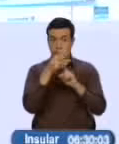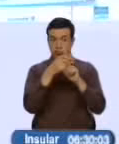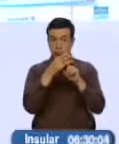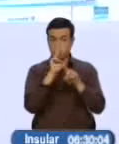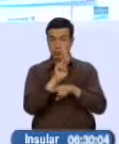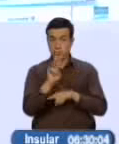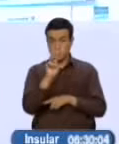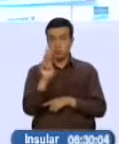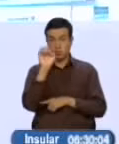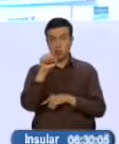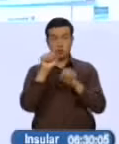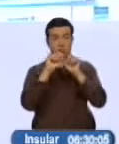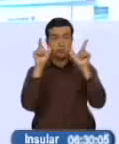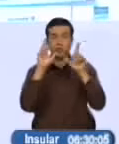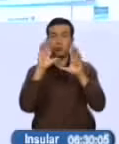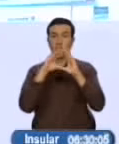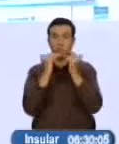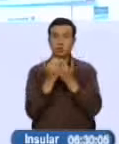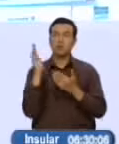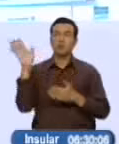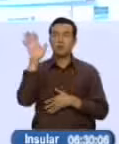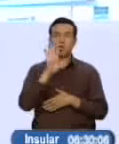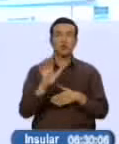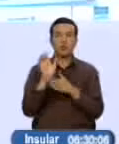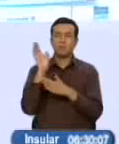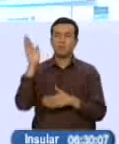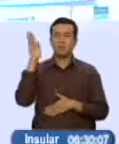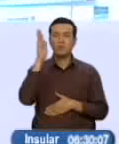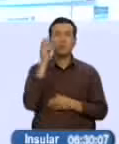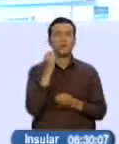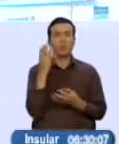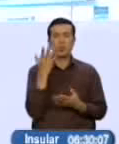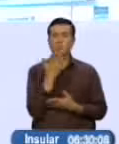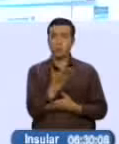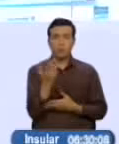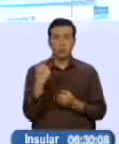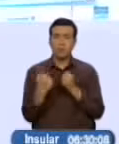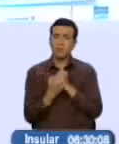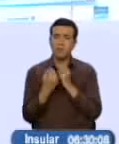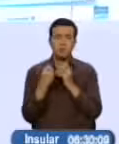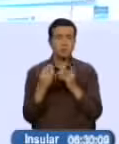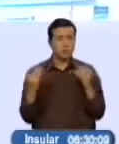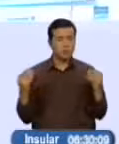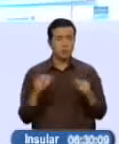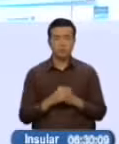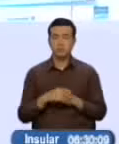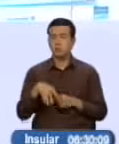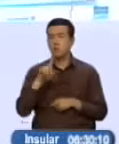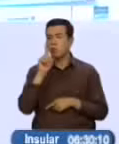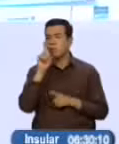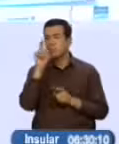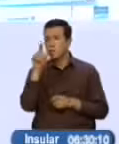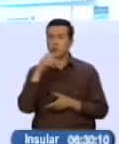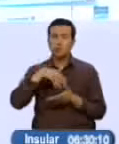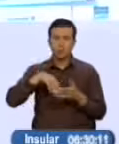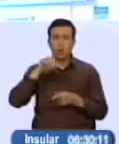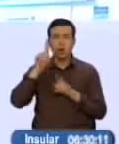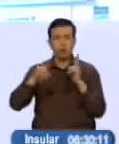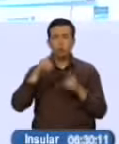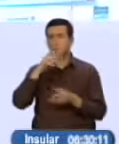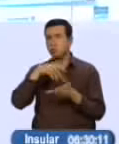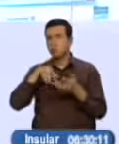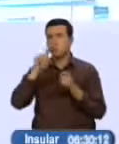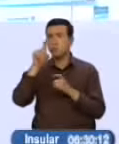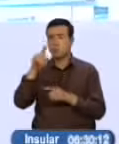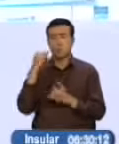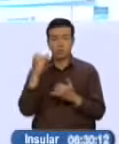este recorrido que hizo la Comisión a nivel nacional, se han recogido muchos aportes, muchas inquietudes que han tenido los participantes.